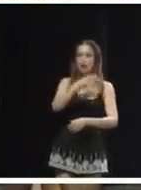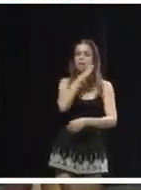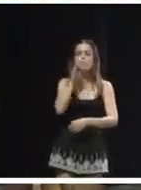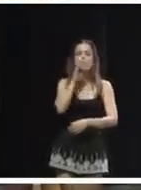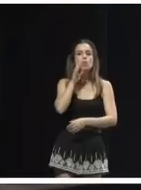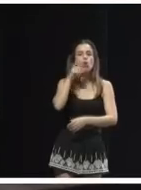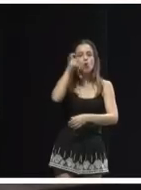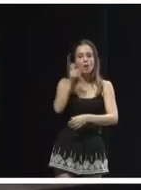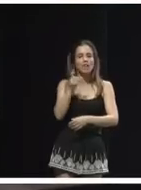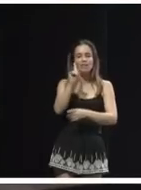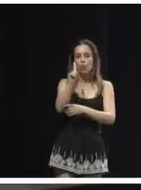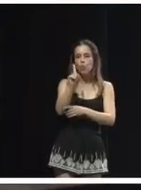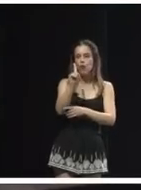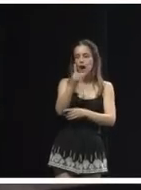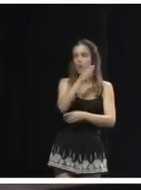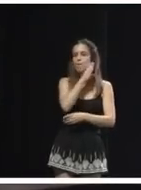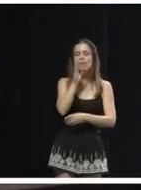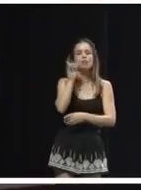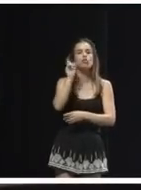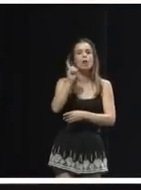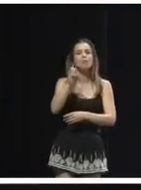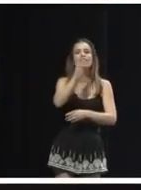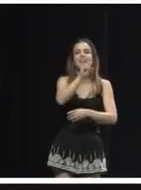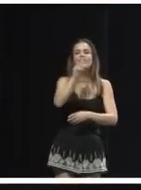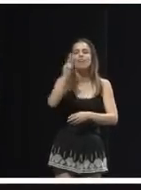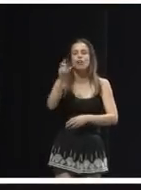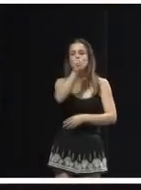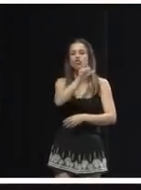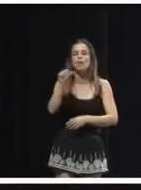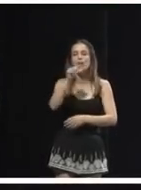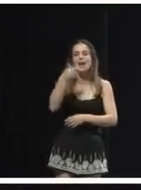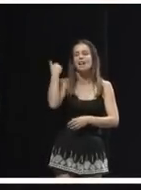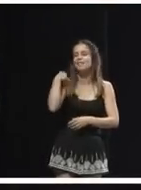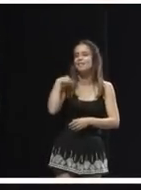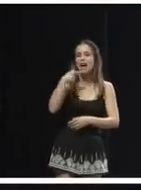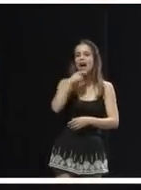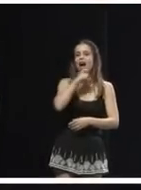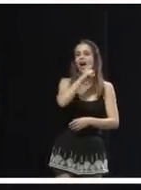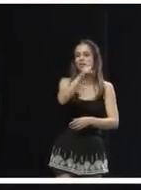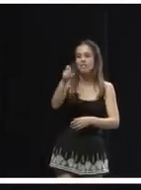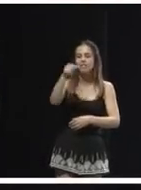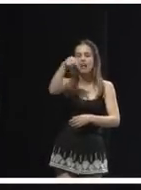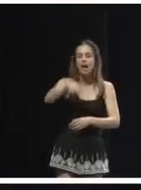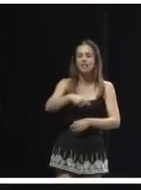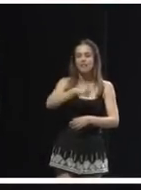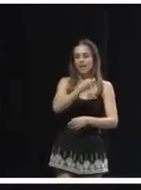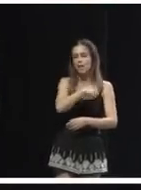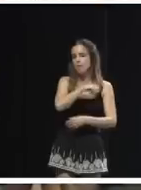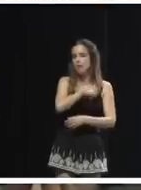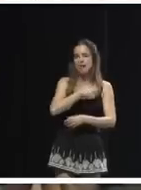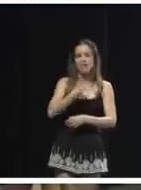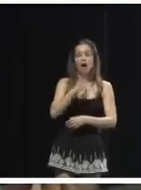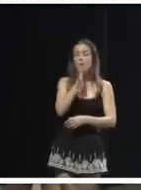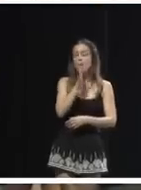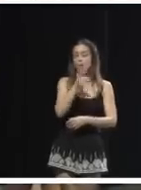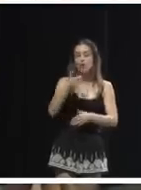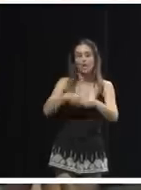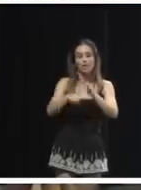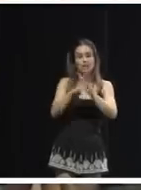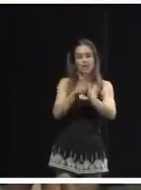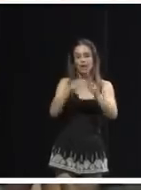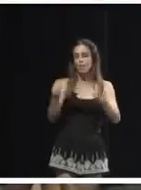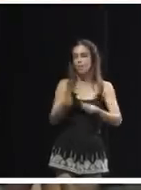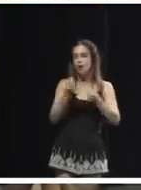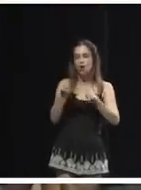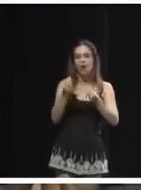un permiso de 32 semanas, como ya están diciendo los tribunales en nuestro país. Porque tenemos que seguir mejorando